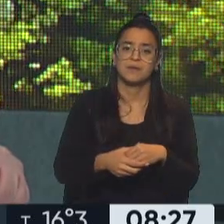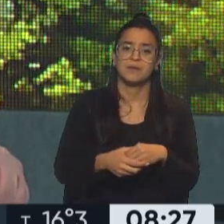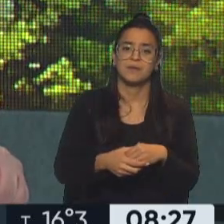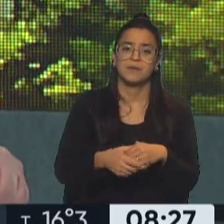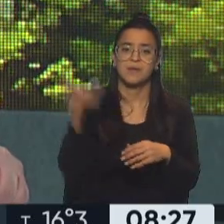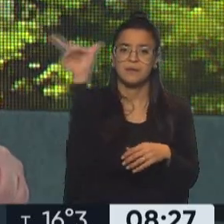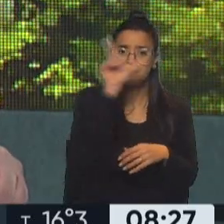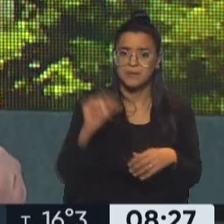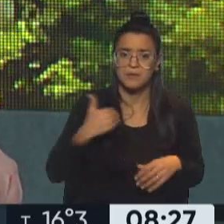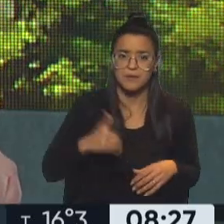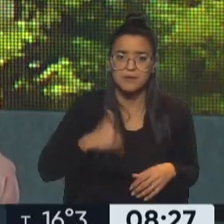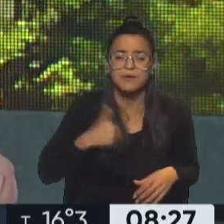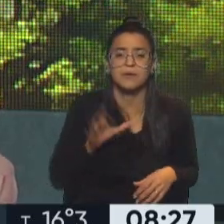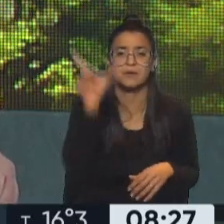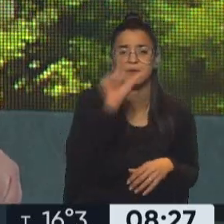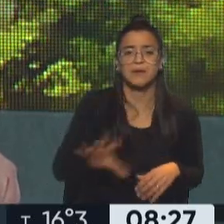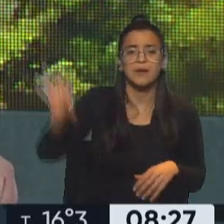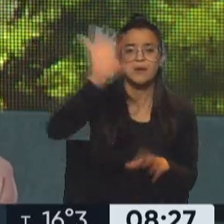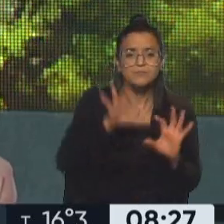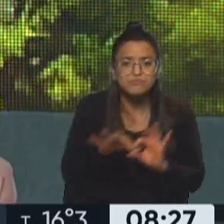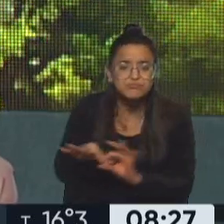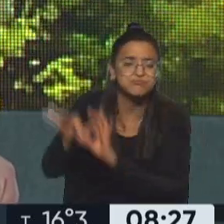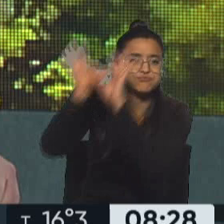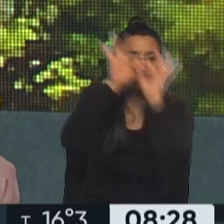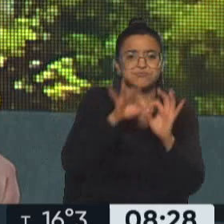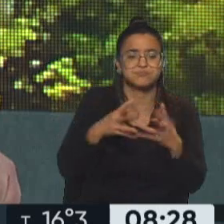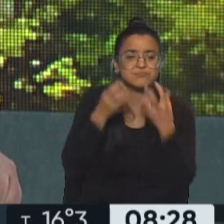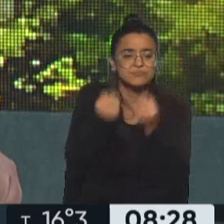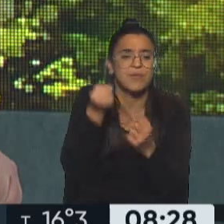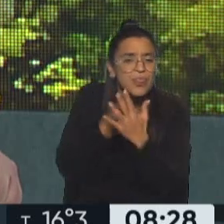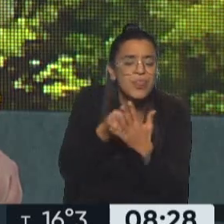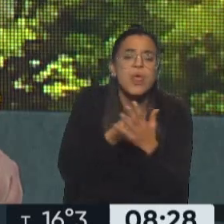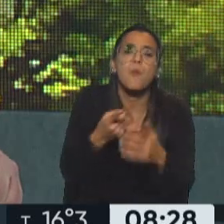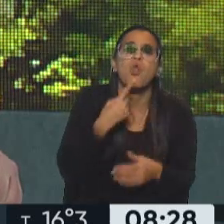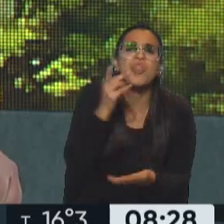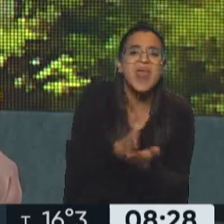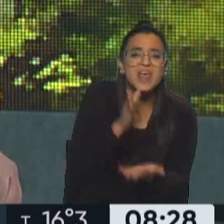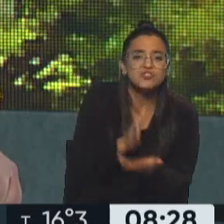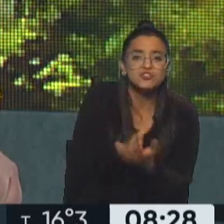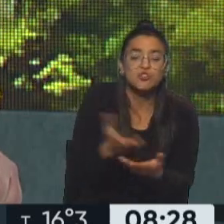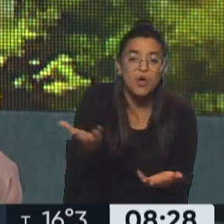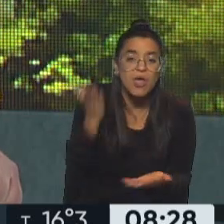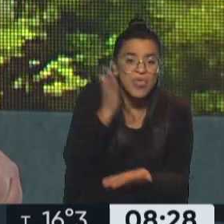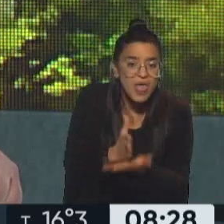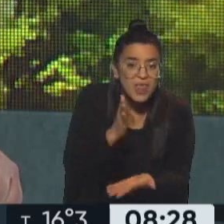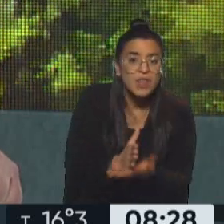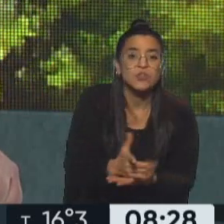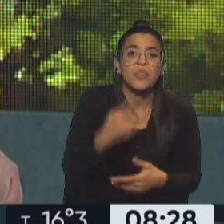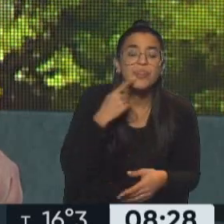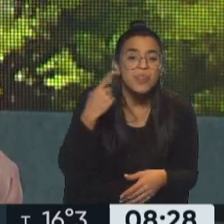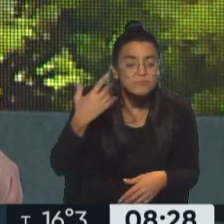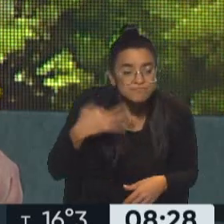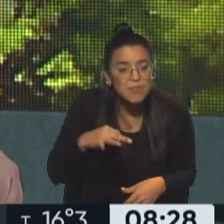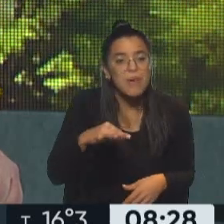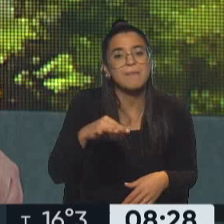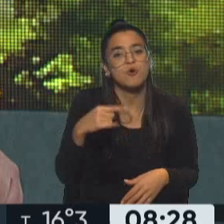republicanismo, sí, de ser la república, ser republicanos, de defender los derechos republicanos. Y dentro de esos derechos y deberes republicanos está